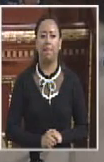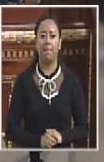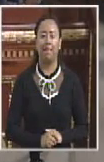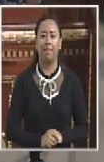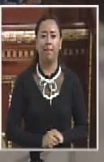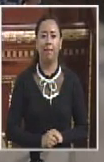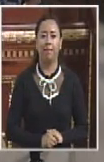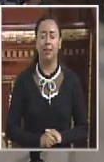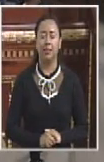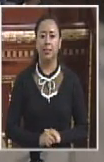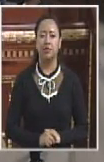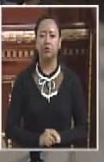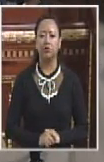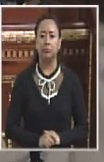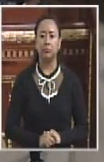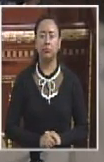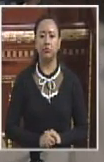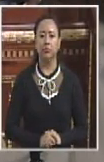No.